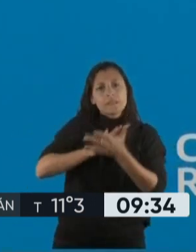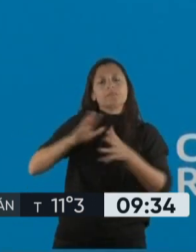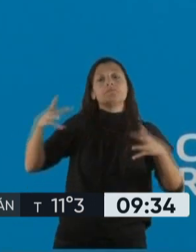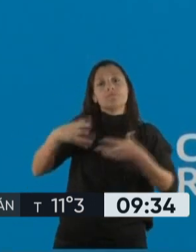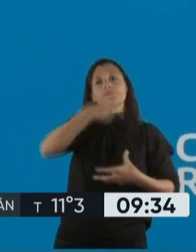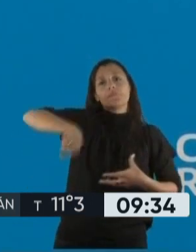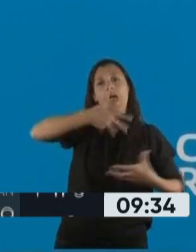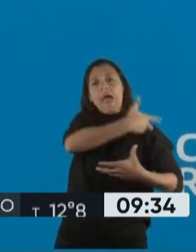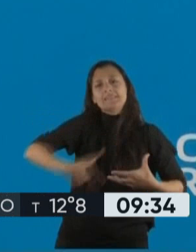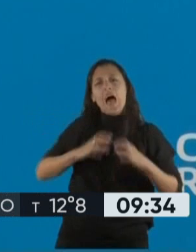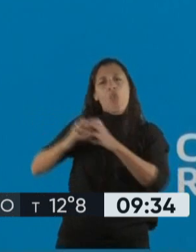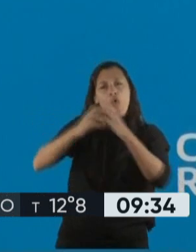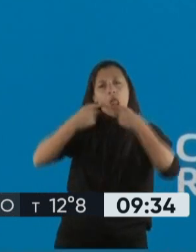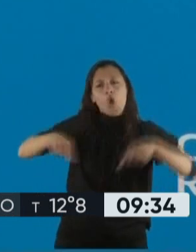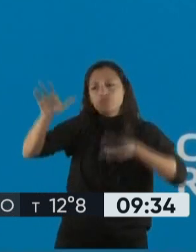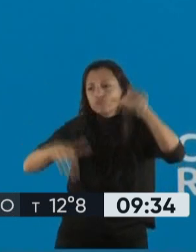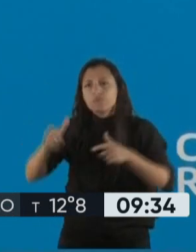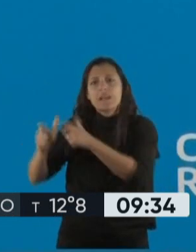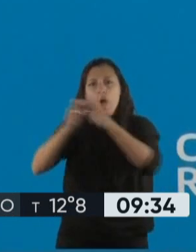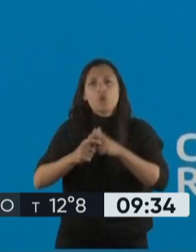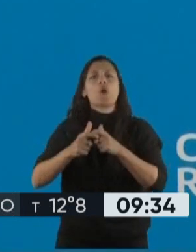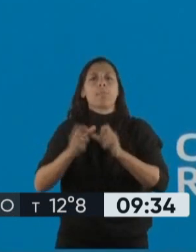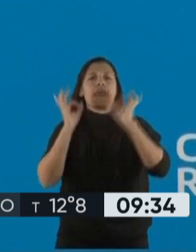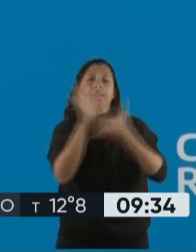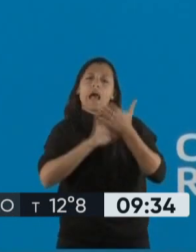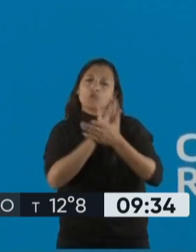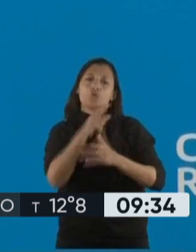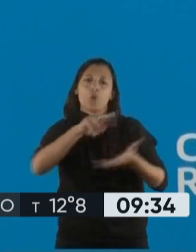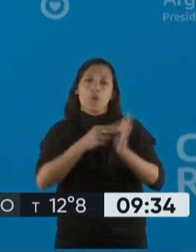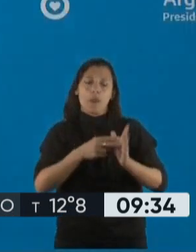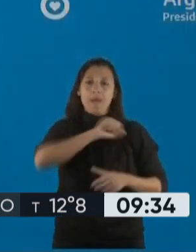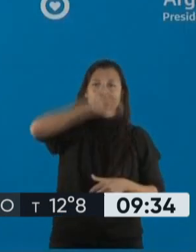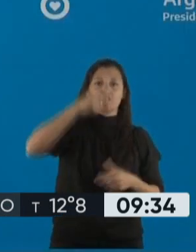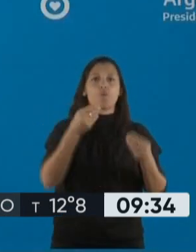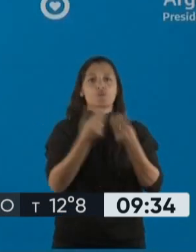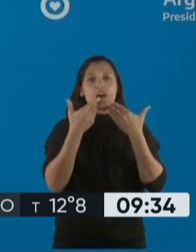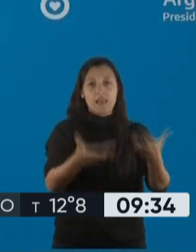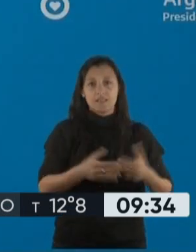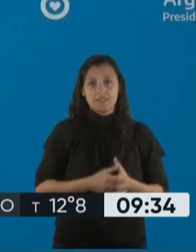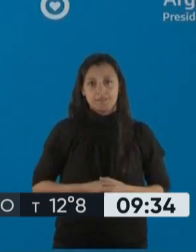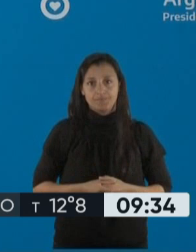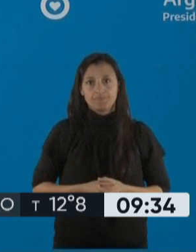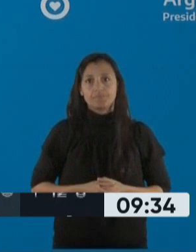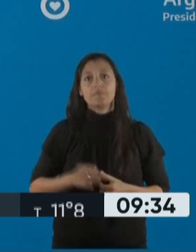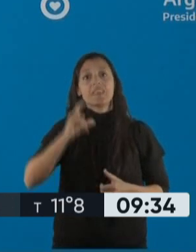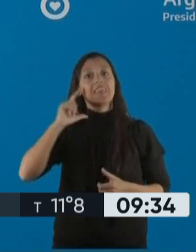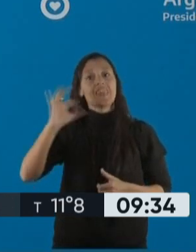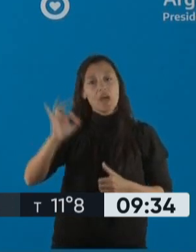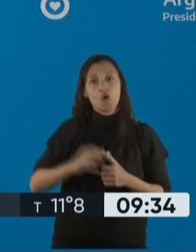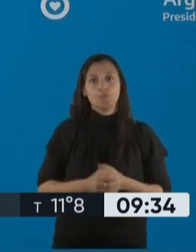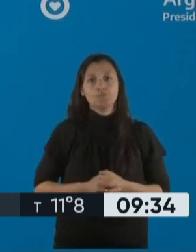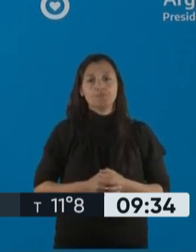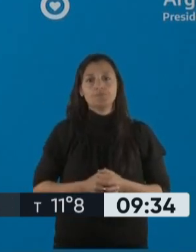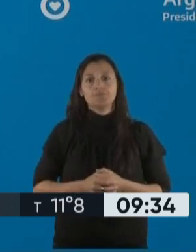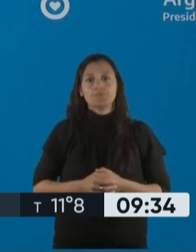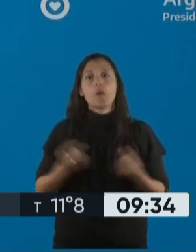otro lado, todas las mesas de diálogo que se puedan llevar adelante para resolver esta situación. Gracias, Fabián. Diego Ruiz Díaz. ¿Cómo estás, Diego? Buen